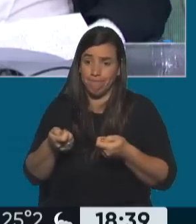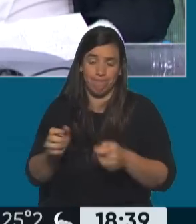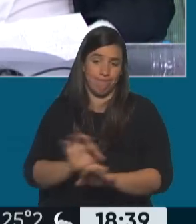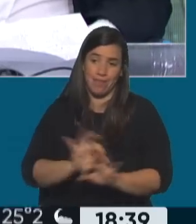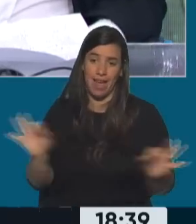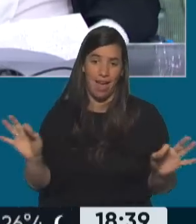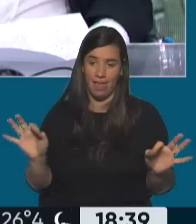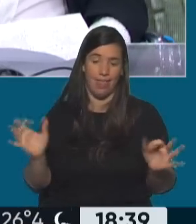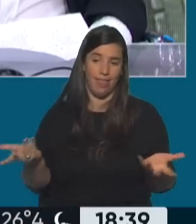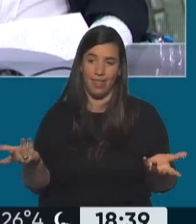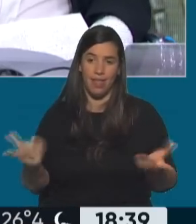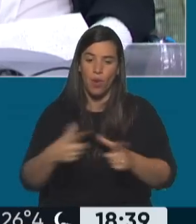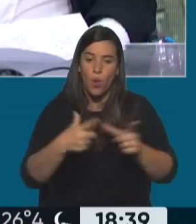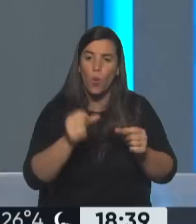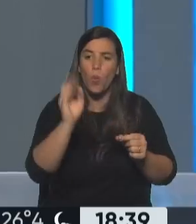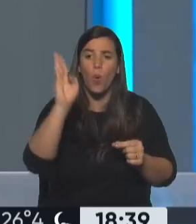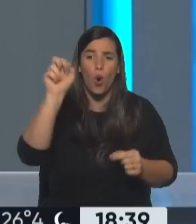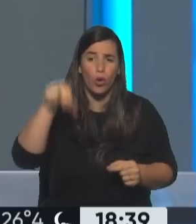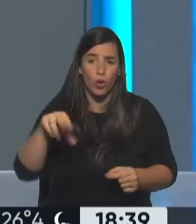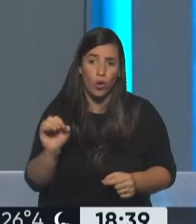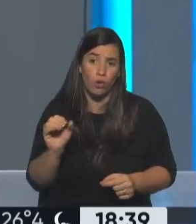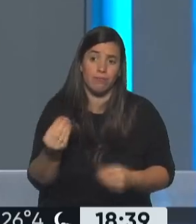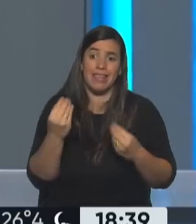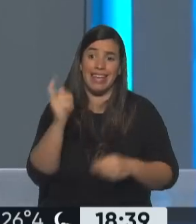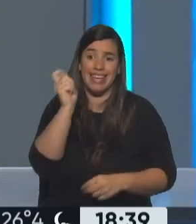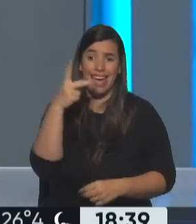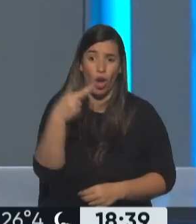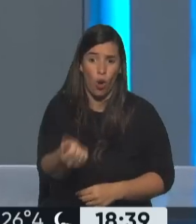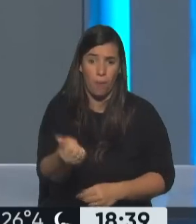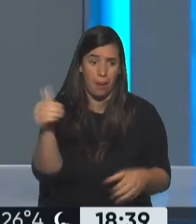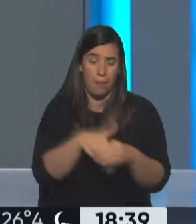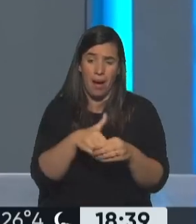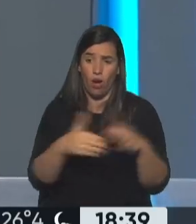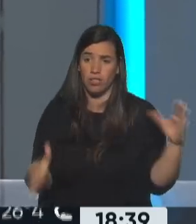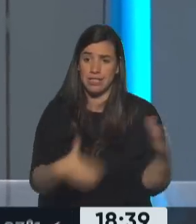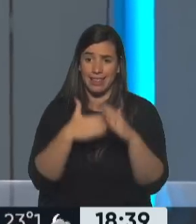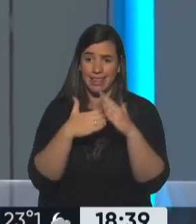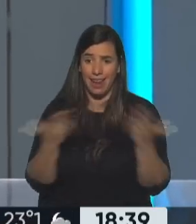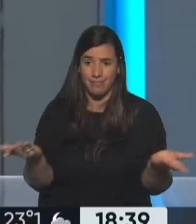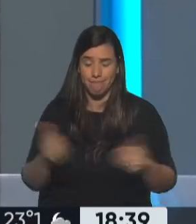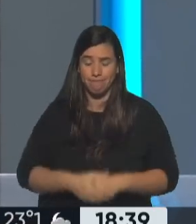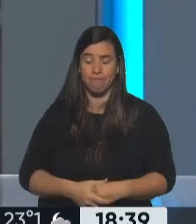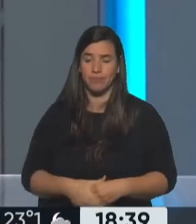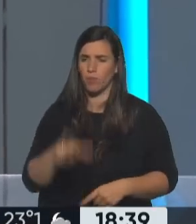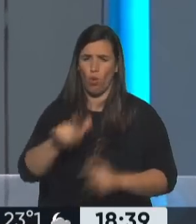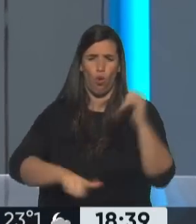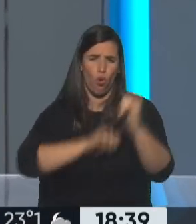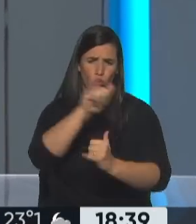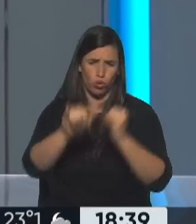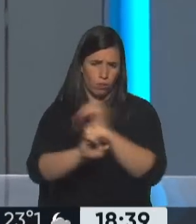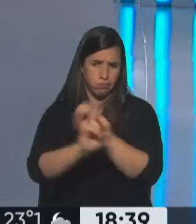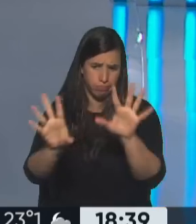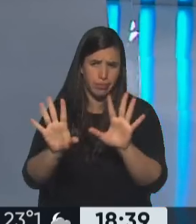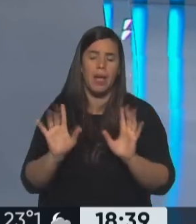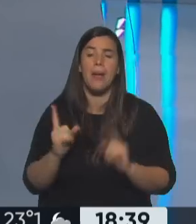momento. Alejandro, hoy tenemos además, este panorama que acabas de contar es completísimo, pero la presión que tenemos